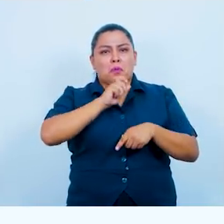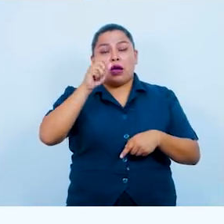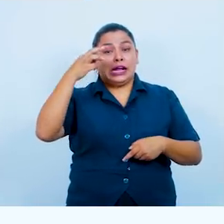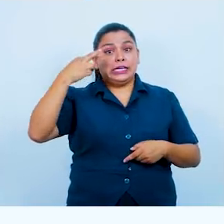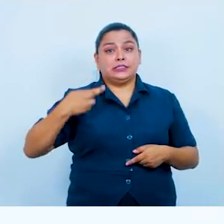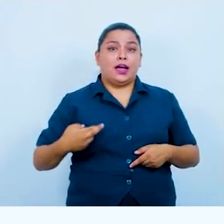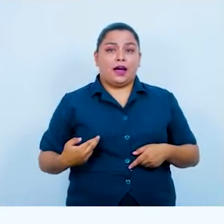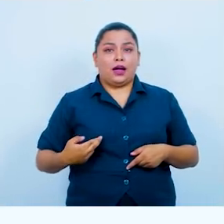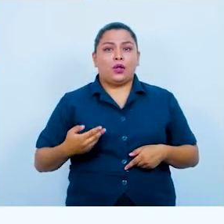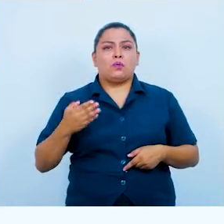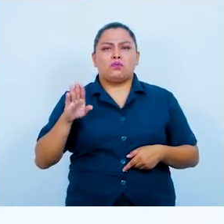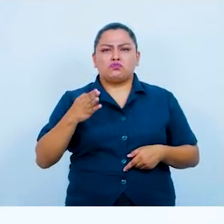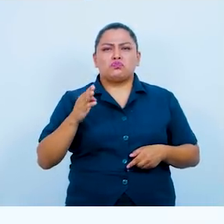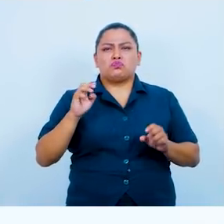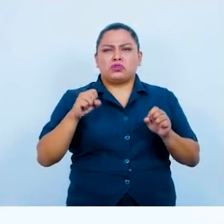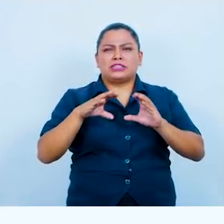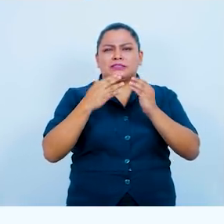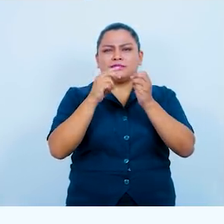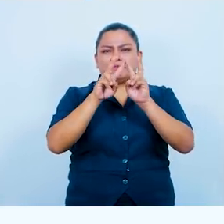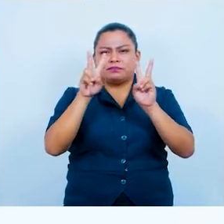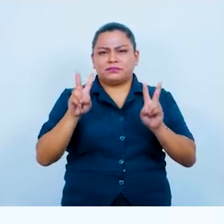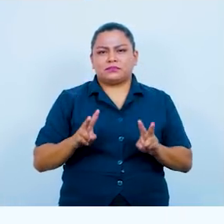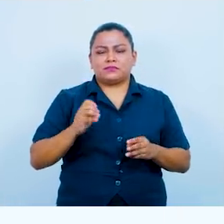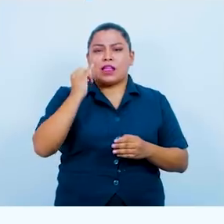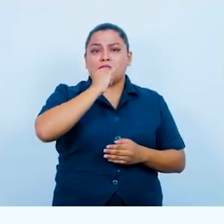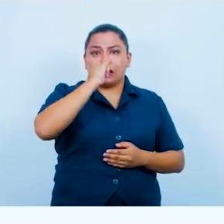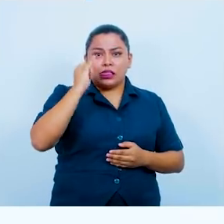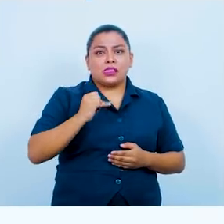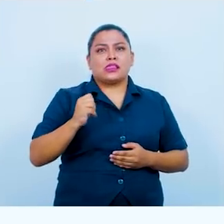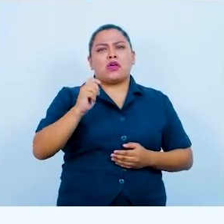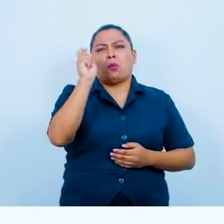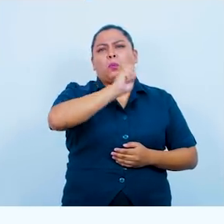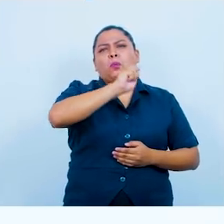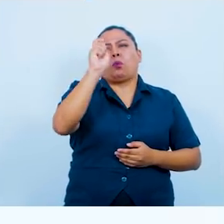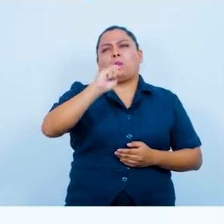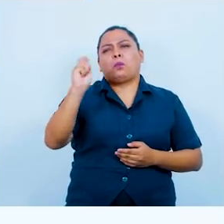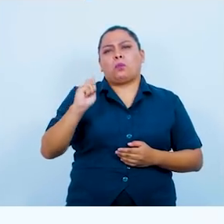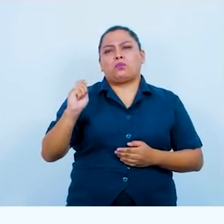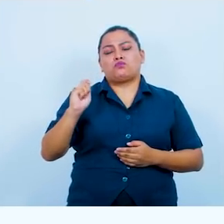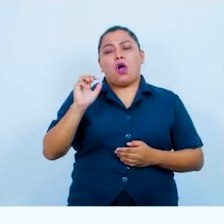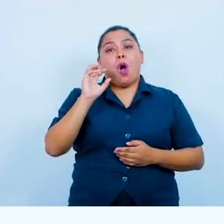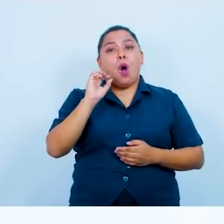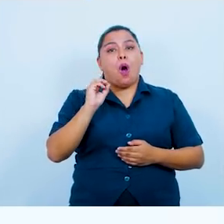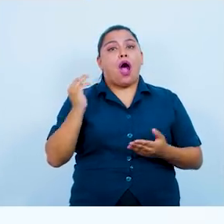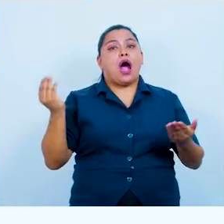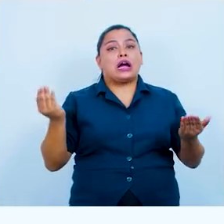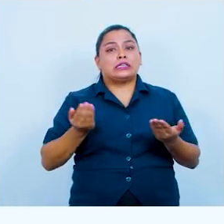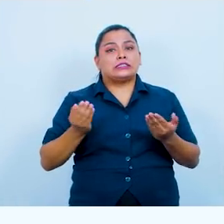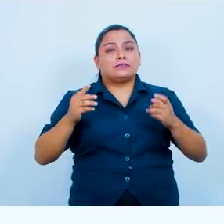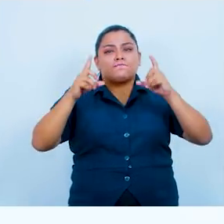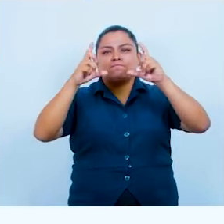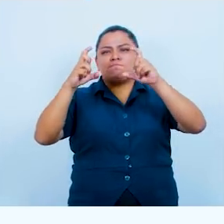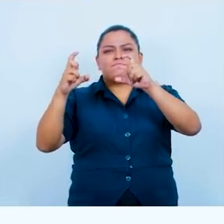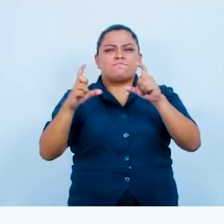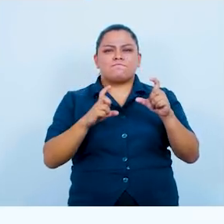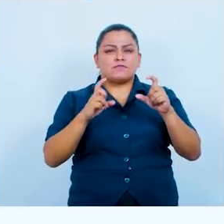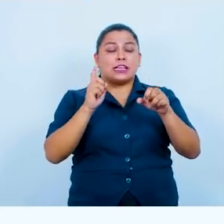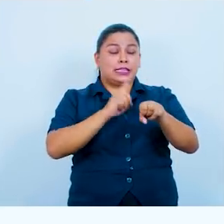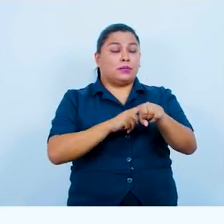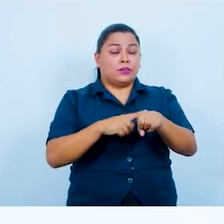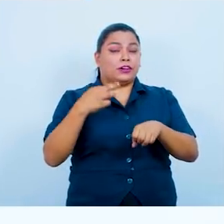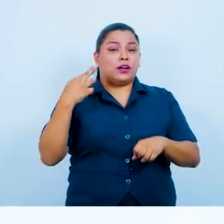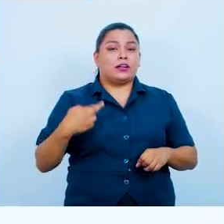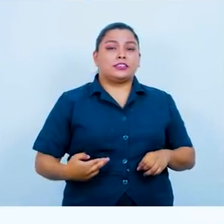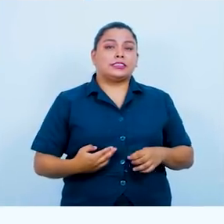Puede utilizarse en las clases virtuales para dibujar, hacer anotaciones o crear referencias visuales en tiempo